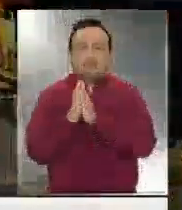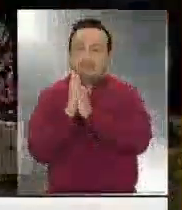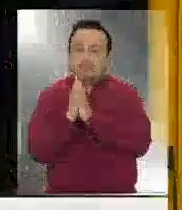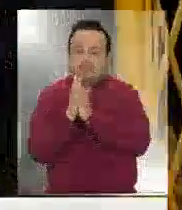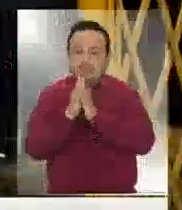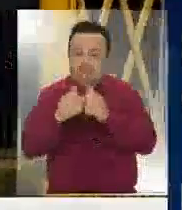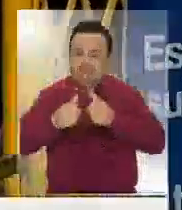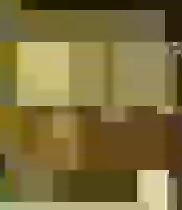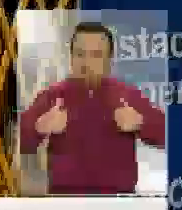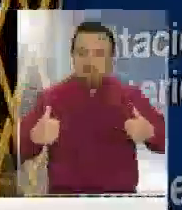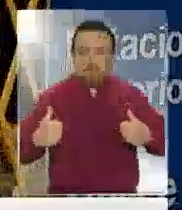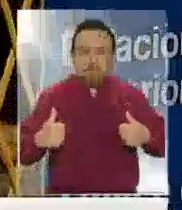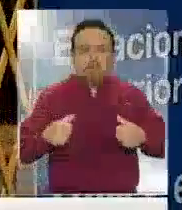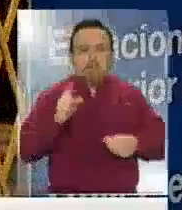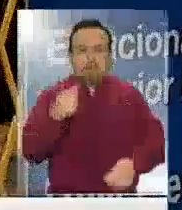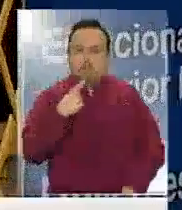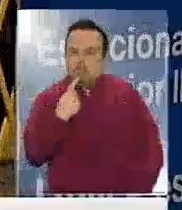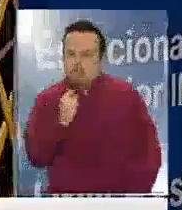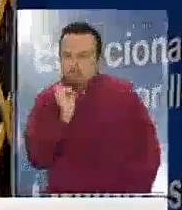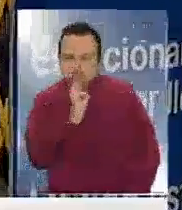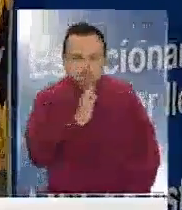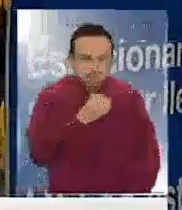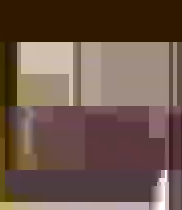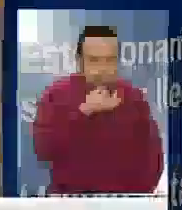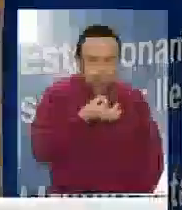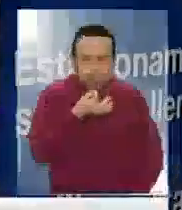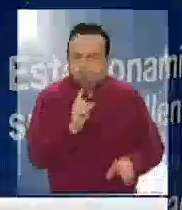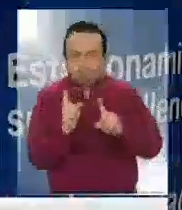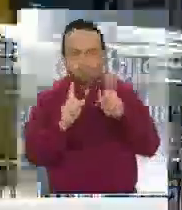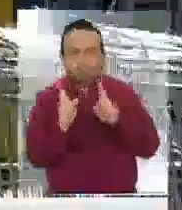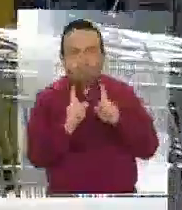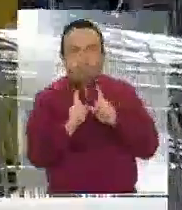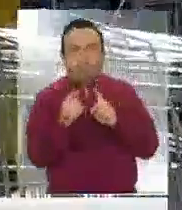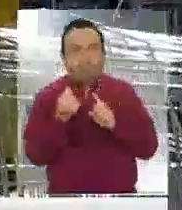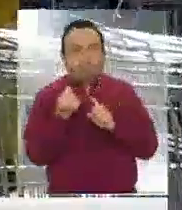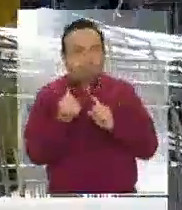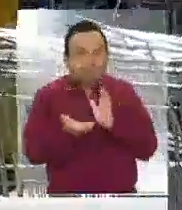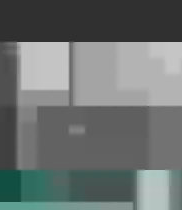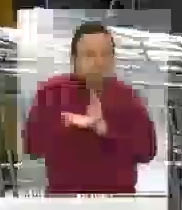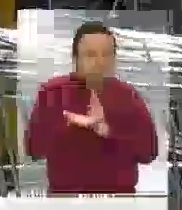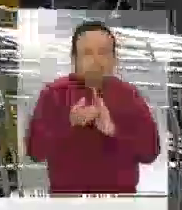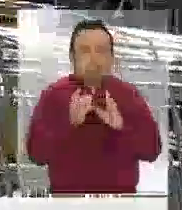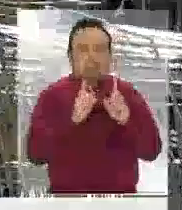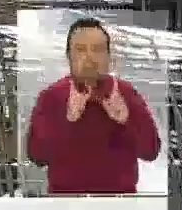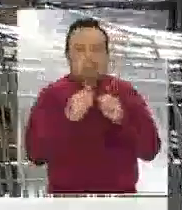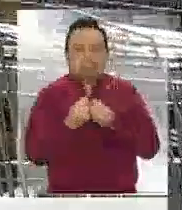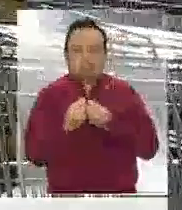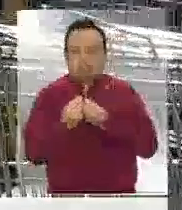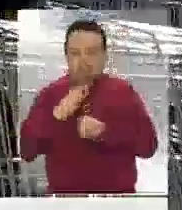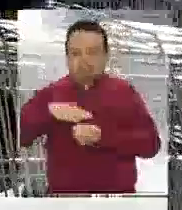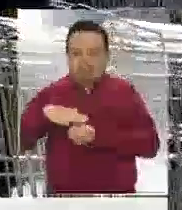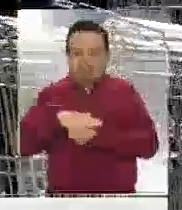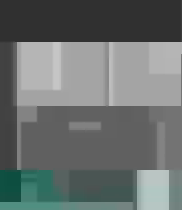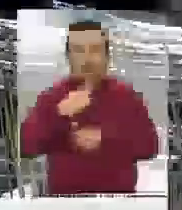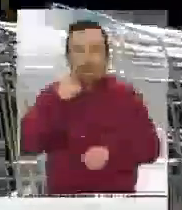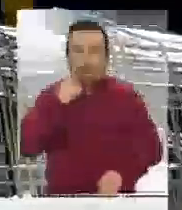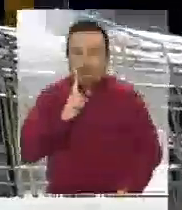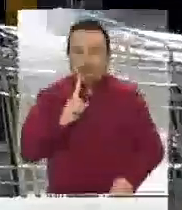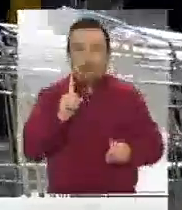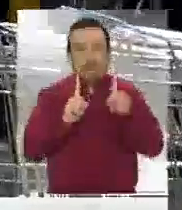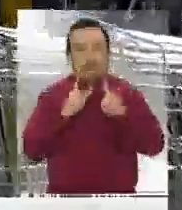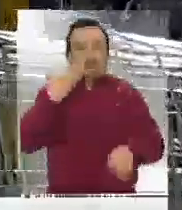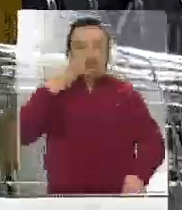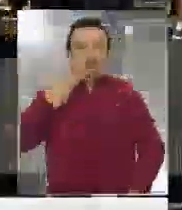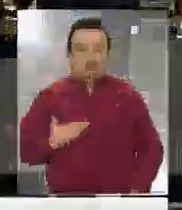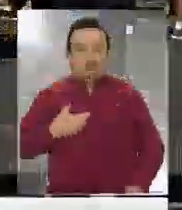las autoridades es a no especular. Sin embargo, no se prevé una fijación de precios pese a la contingencia, pero sí ciertos